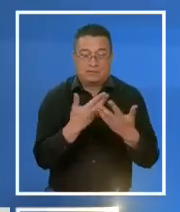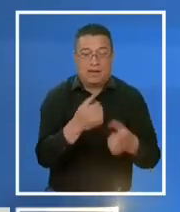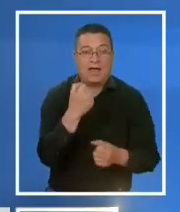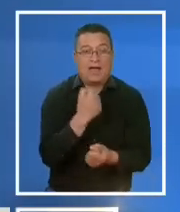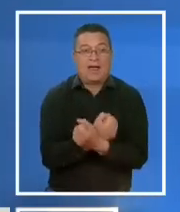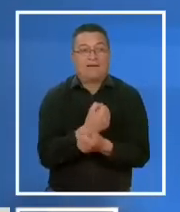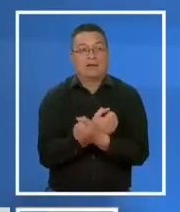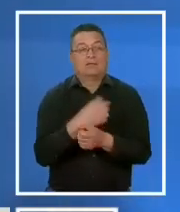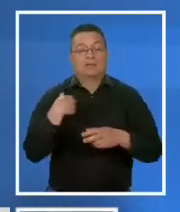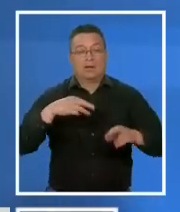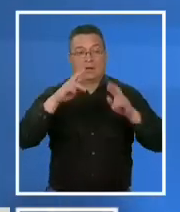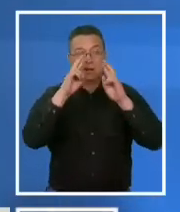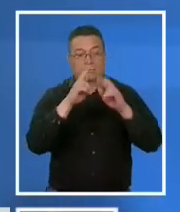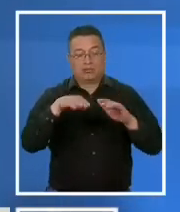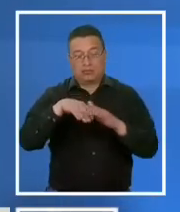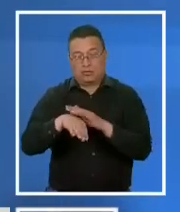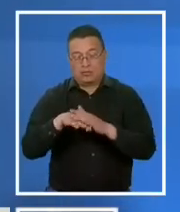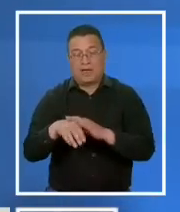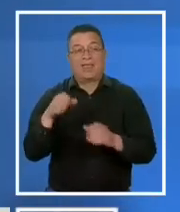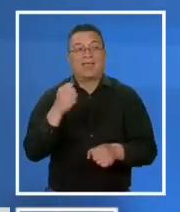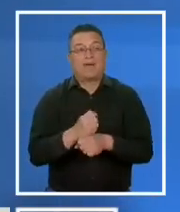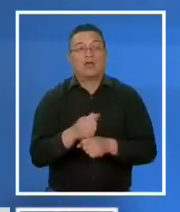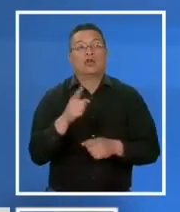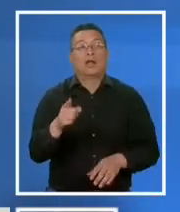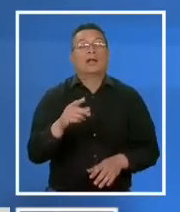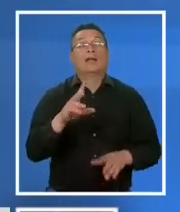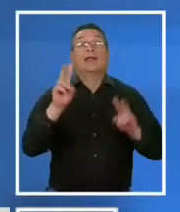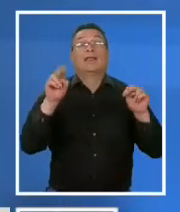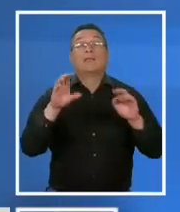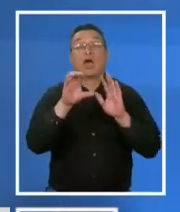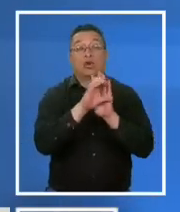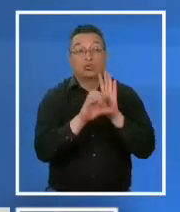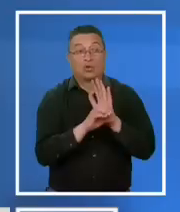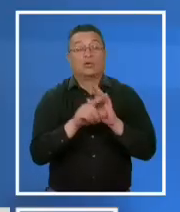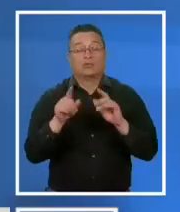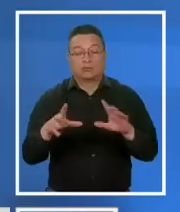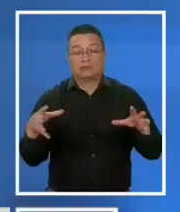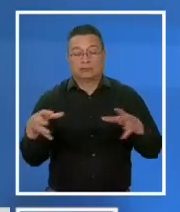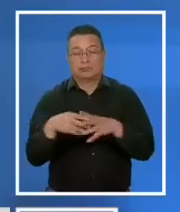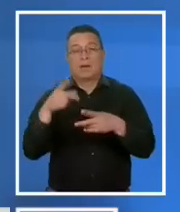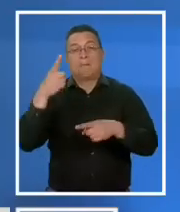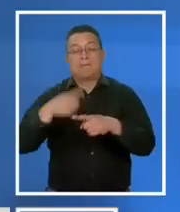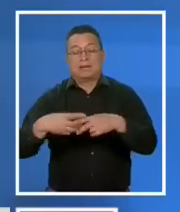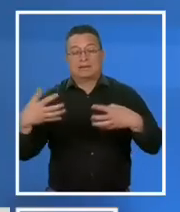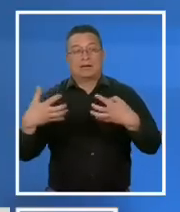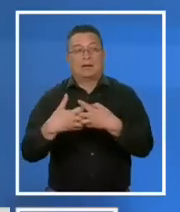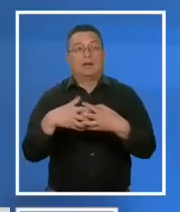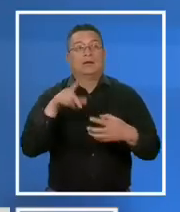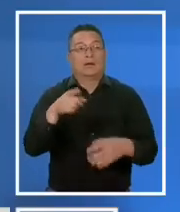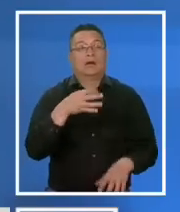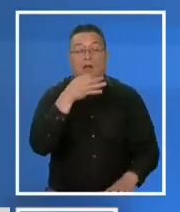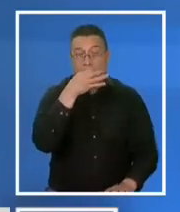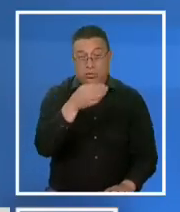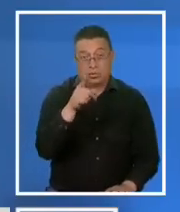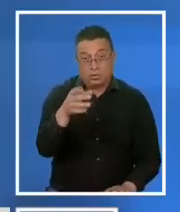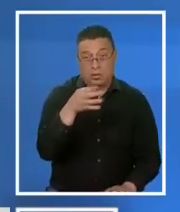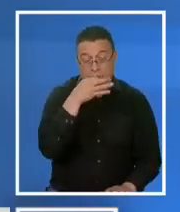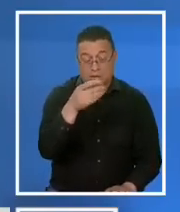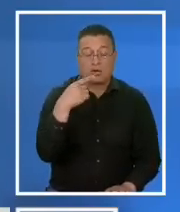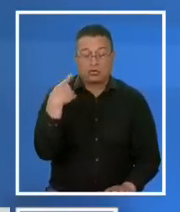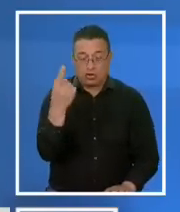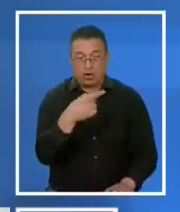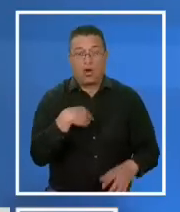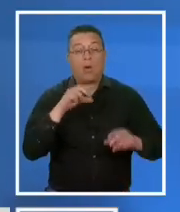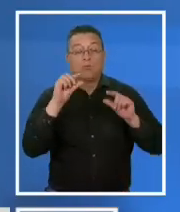materia previsional y respeto el ahorro de los trabajadores y en materia constitucional es una convención mixta entonces presidente me cuelga sus palabras vamos